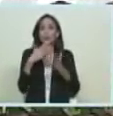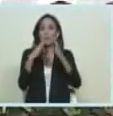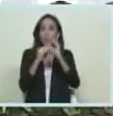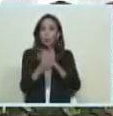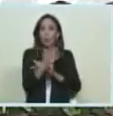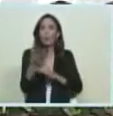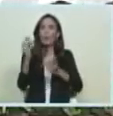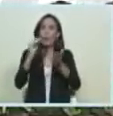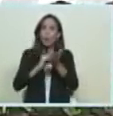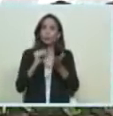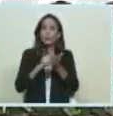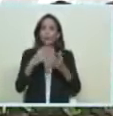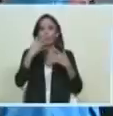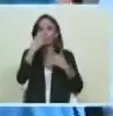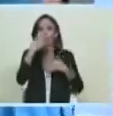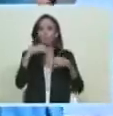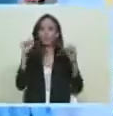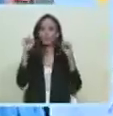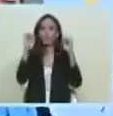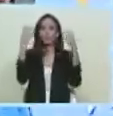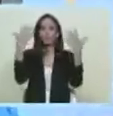Vamos a repetirla, ¿cómo es?